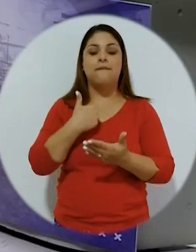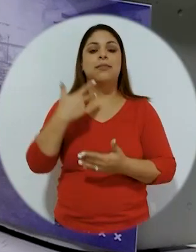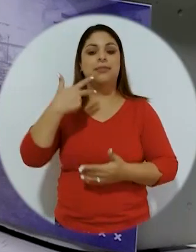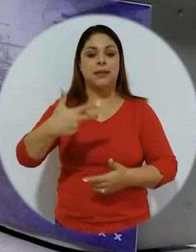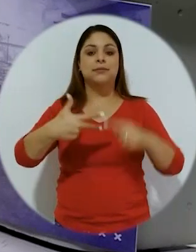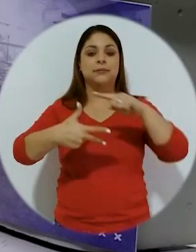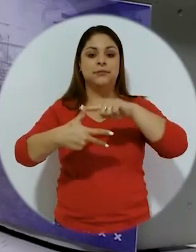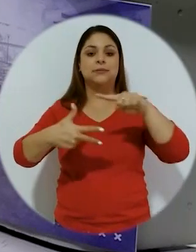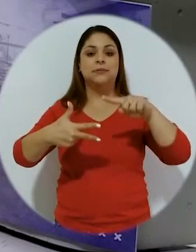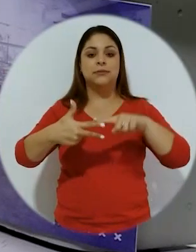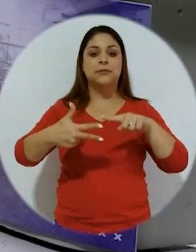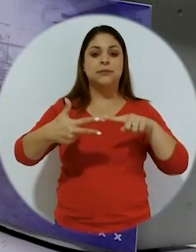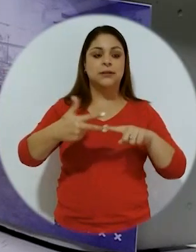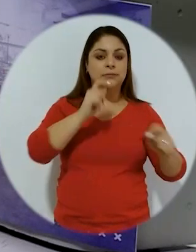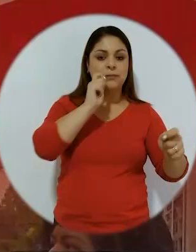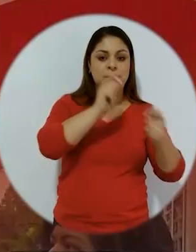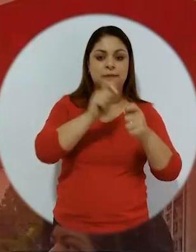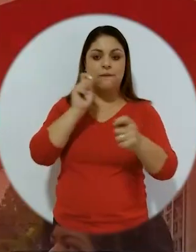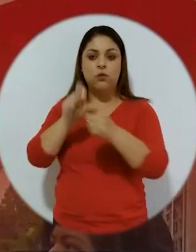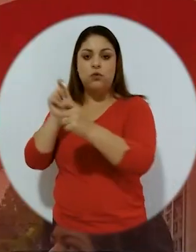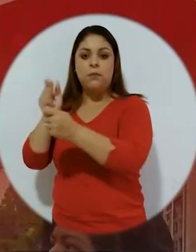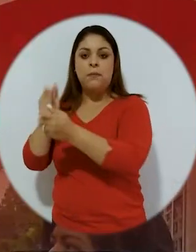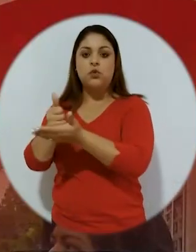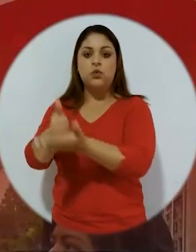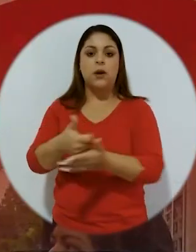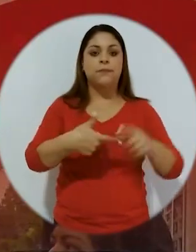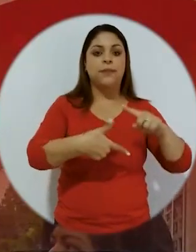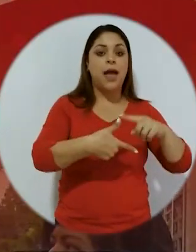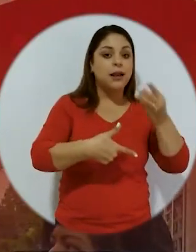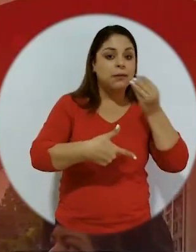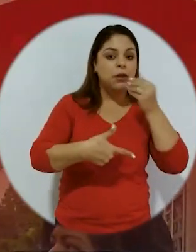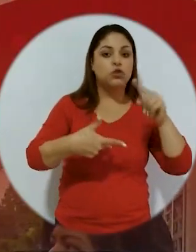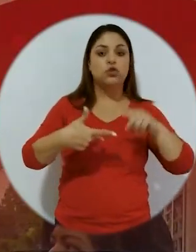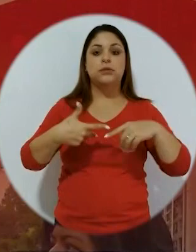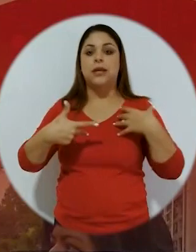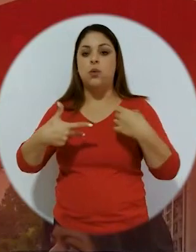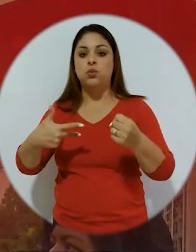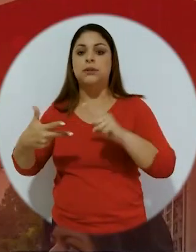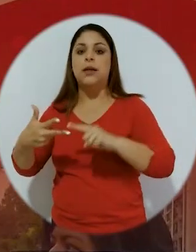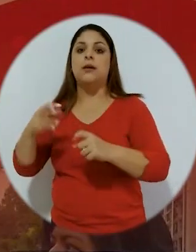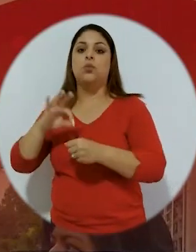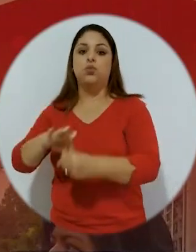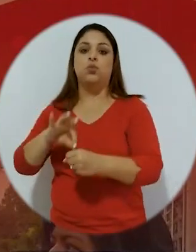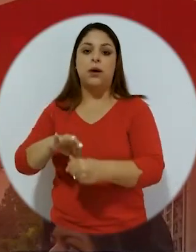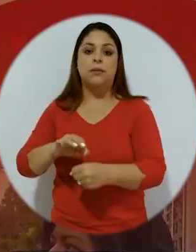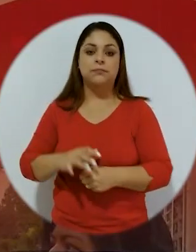específicos, en el sector de alimentos, en el sector de la salud y por supuesto en el sector de la agricultura.